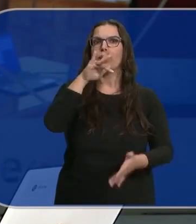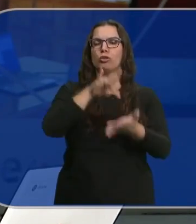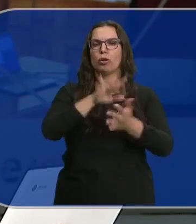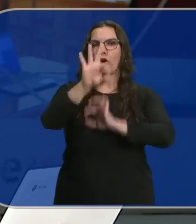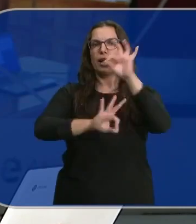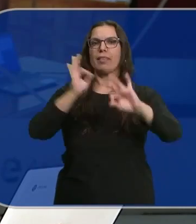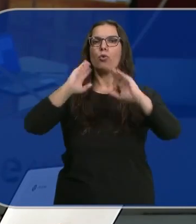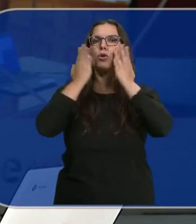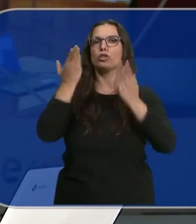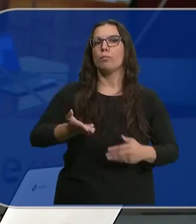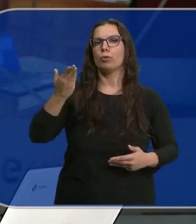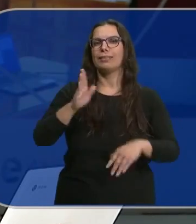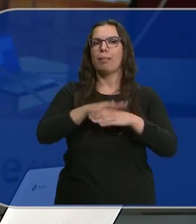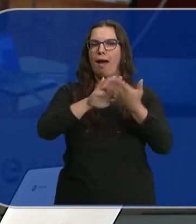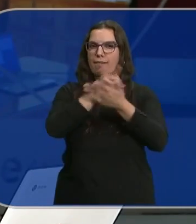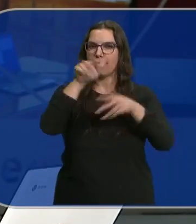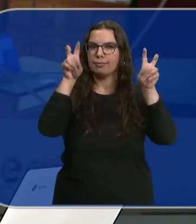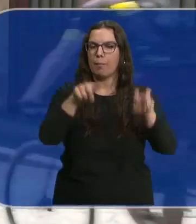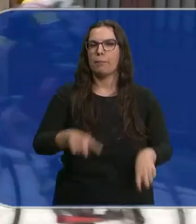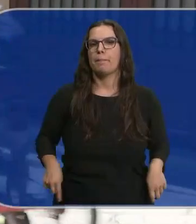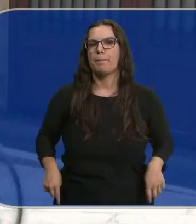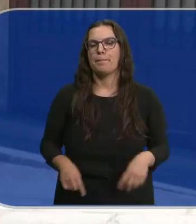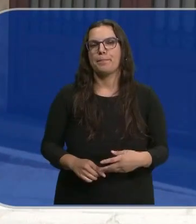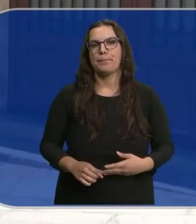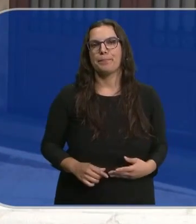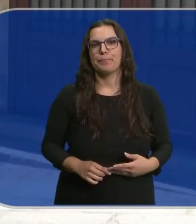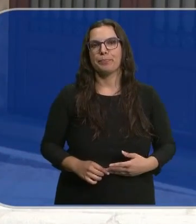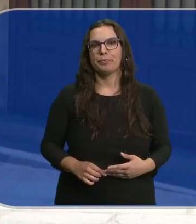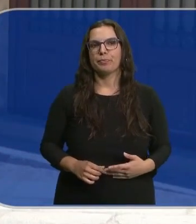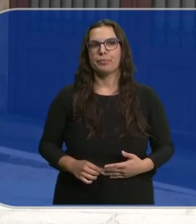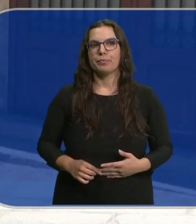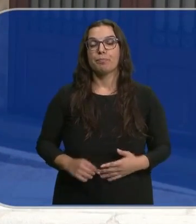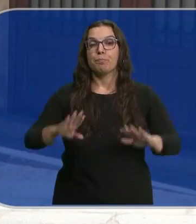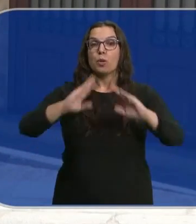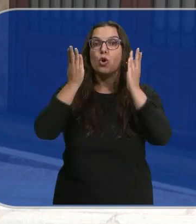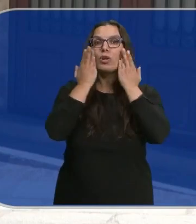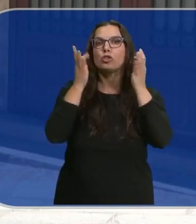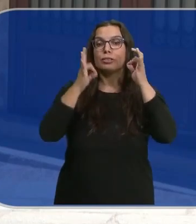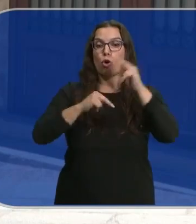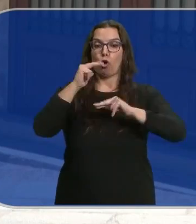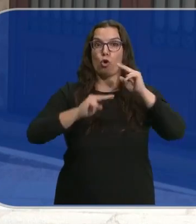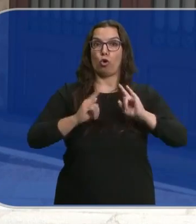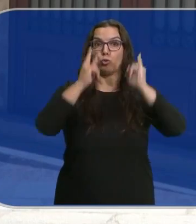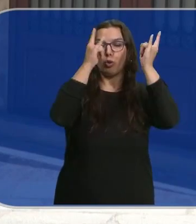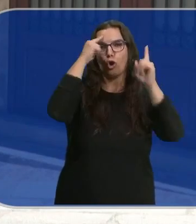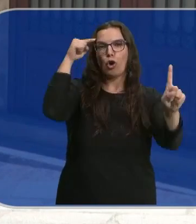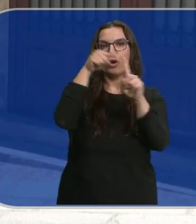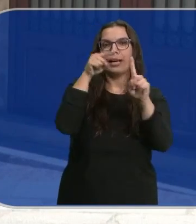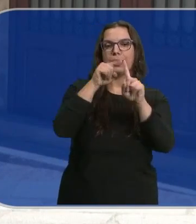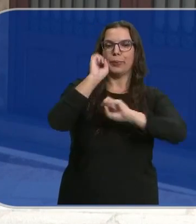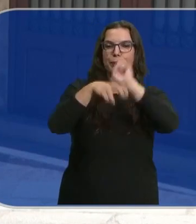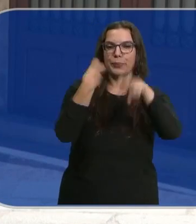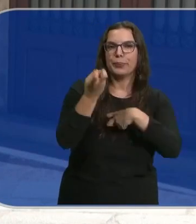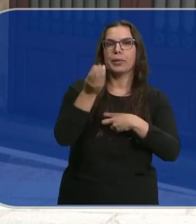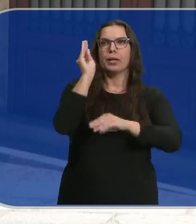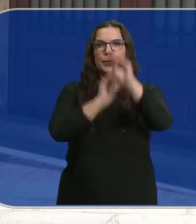congreso que planteará ese debate. Un congreso de construcción que va a apostar por la renovación,